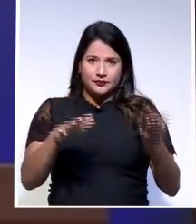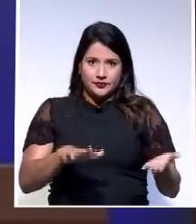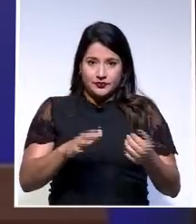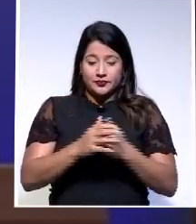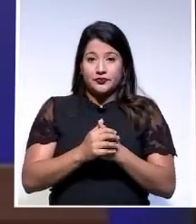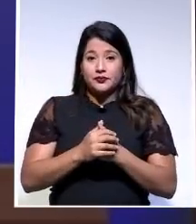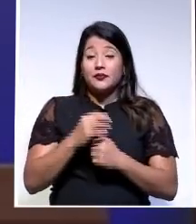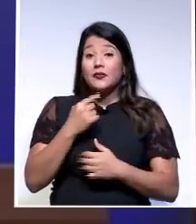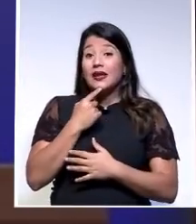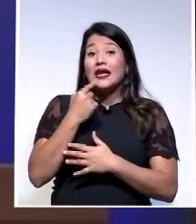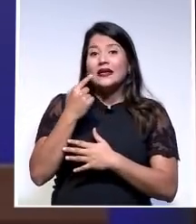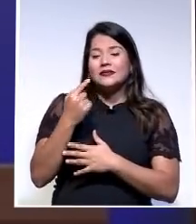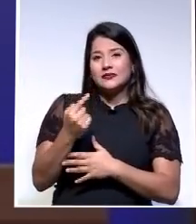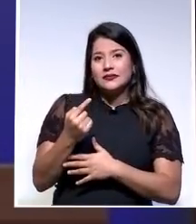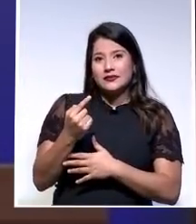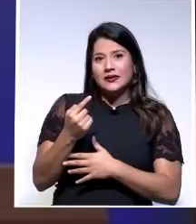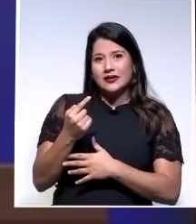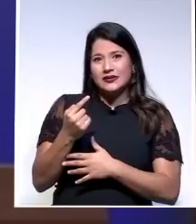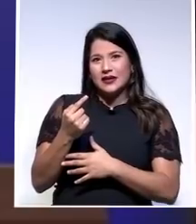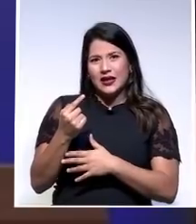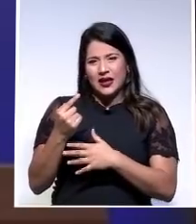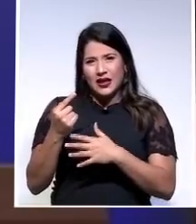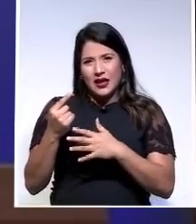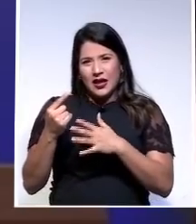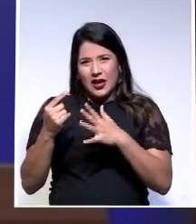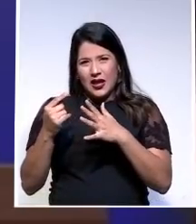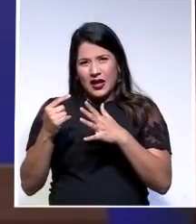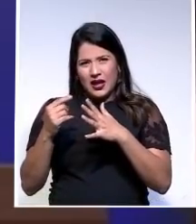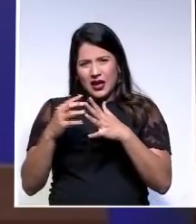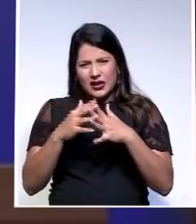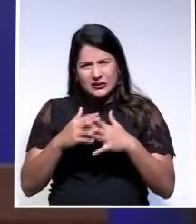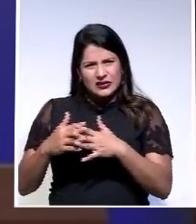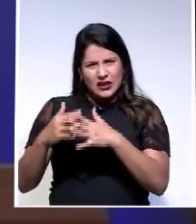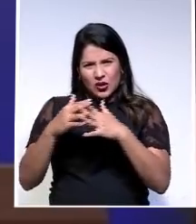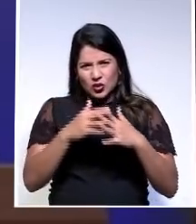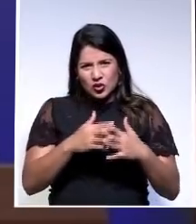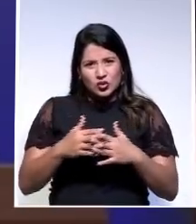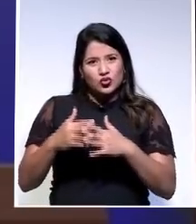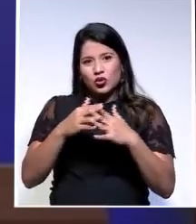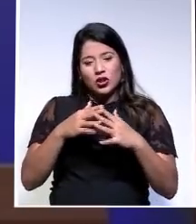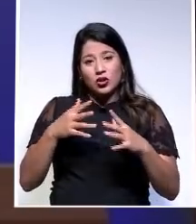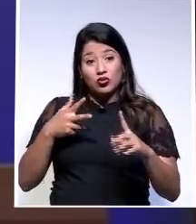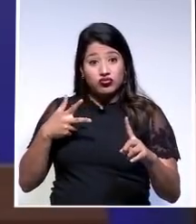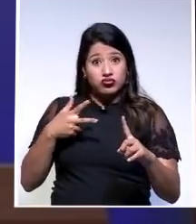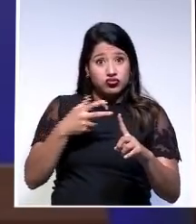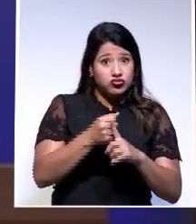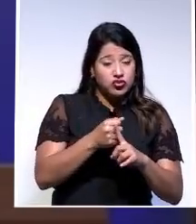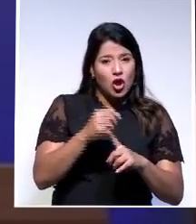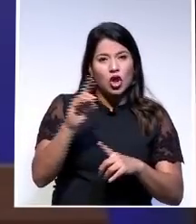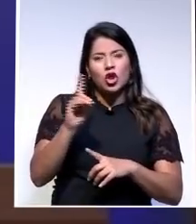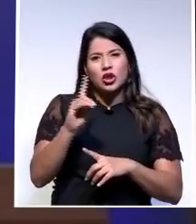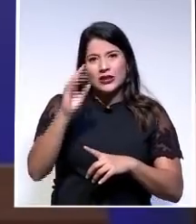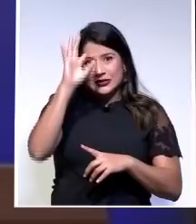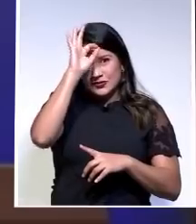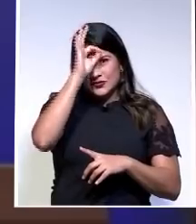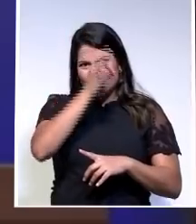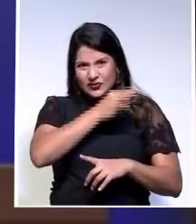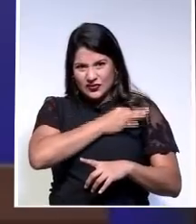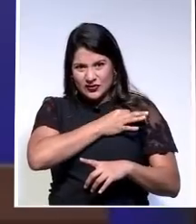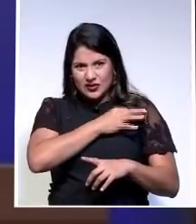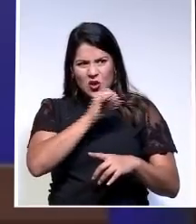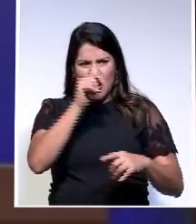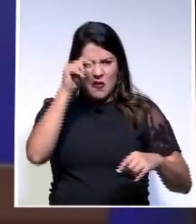el ataque aéreo de Estados Unidos contra un vehículo en Kabul, hubo ataques con cohetes. La amenaza sigue siendo real, decía, sigue activa y en muchos casos